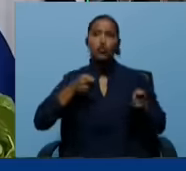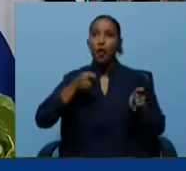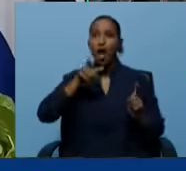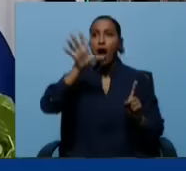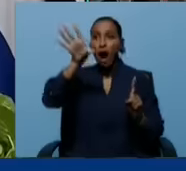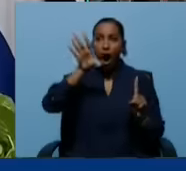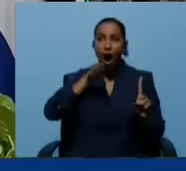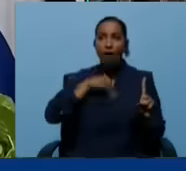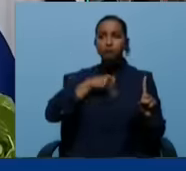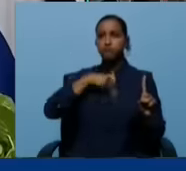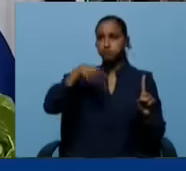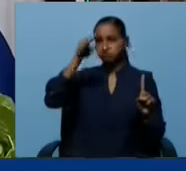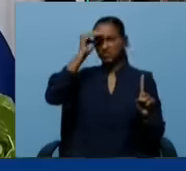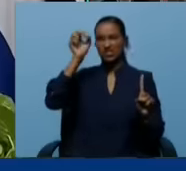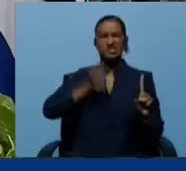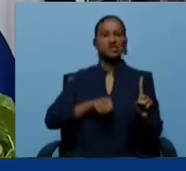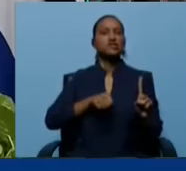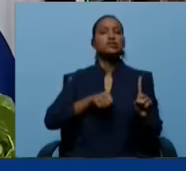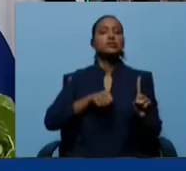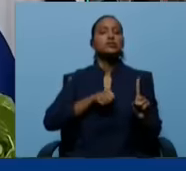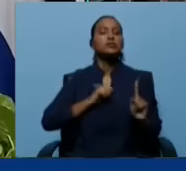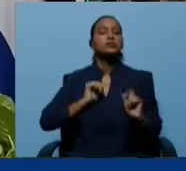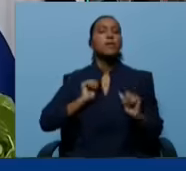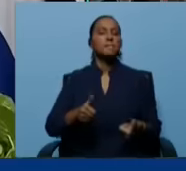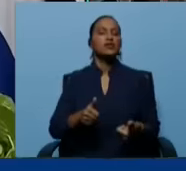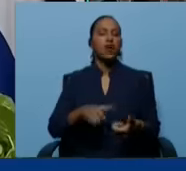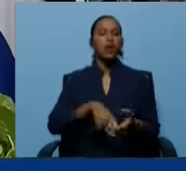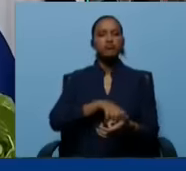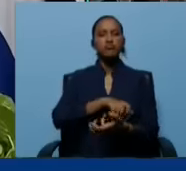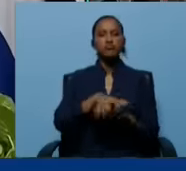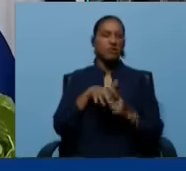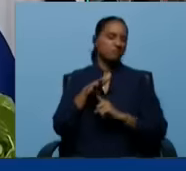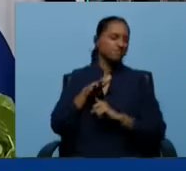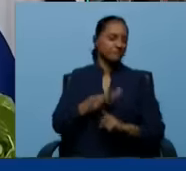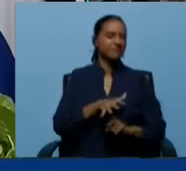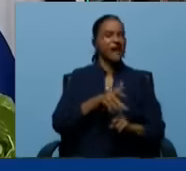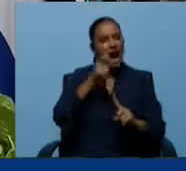Poderoso, que se vino conformando como imperio poderoso.